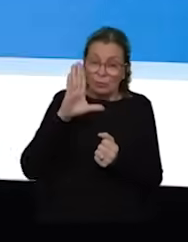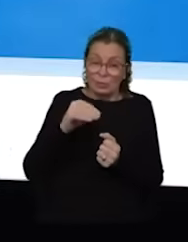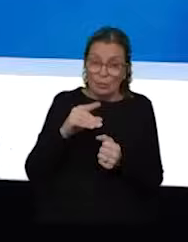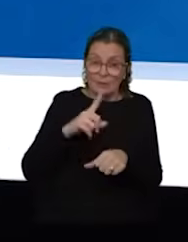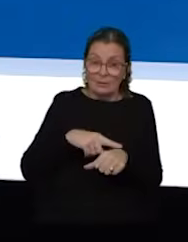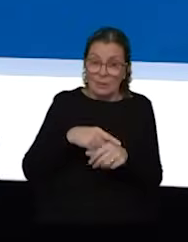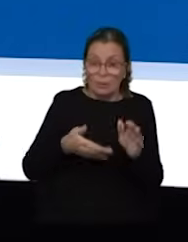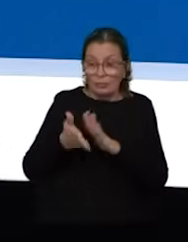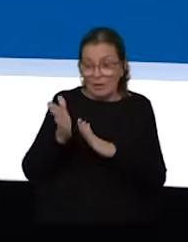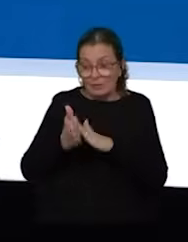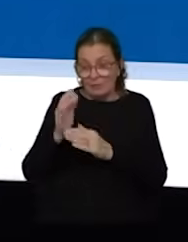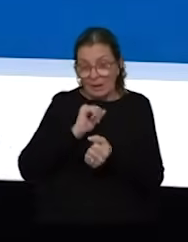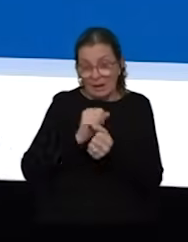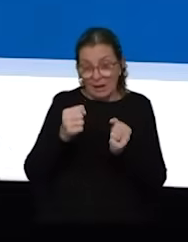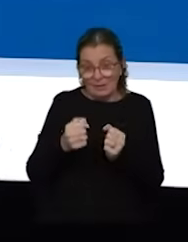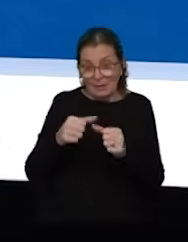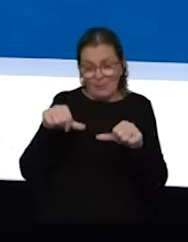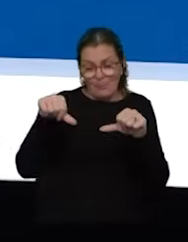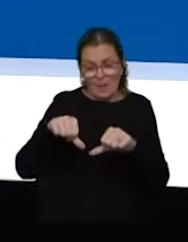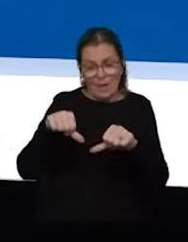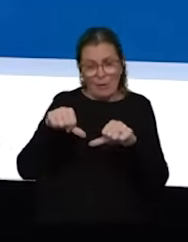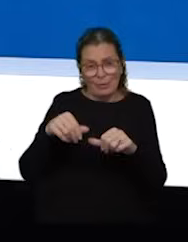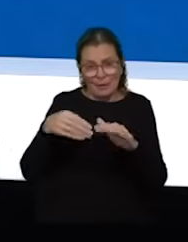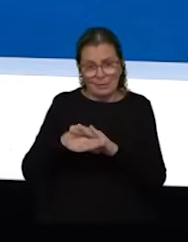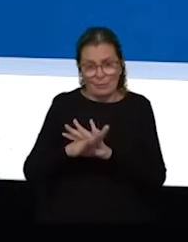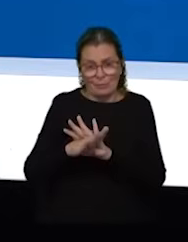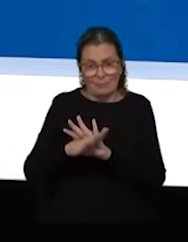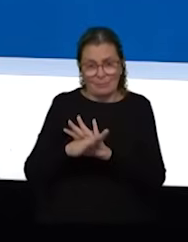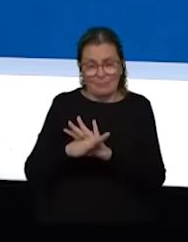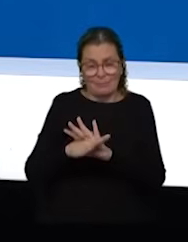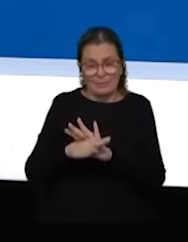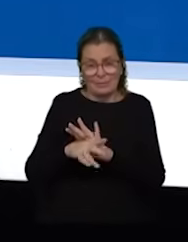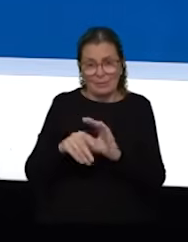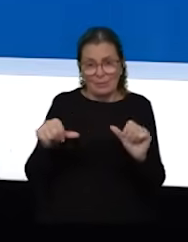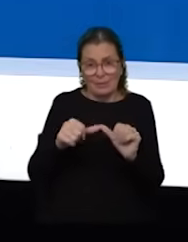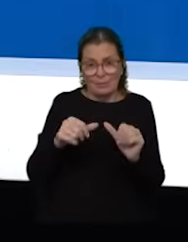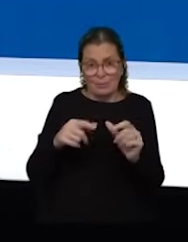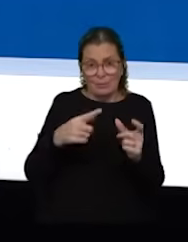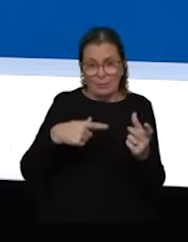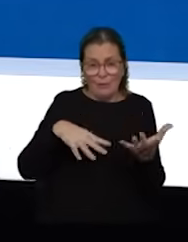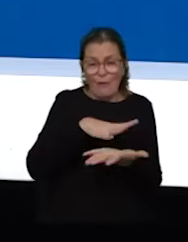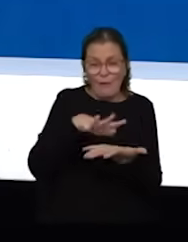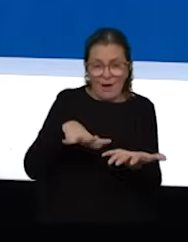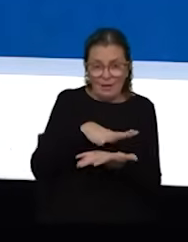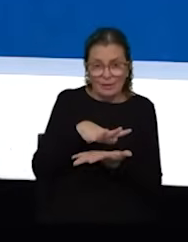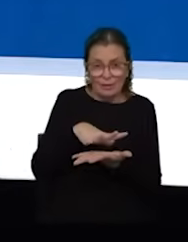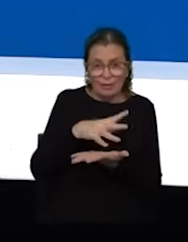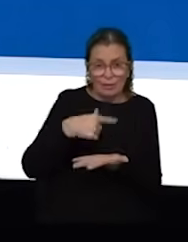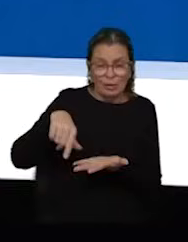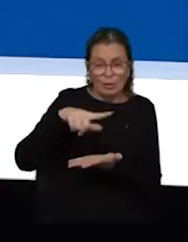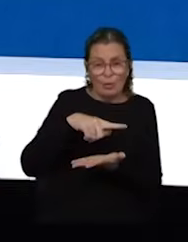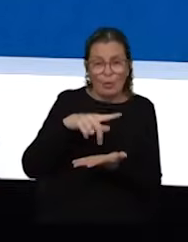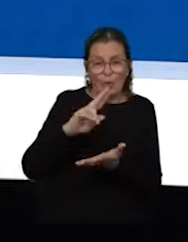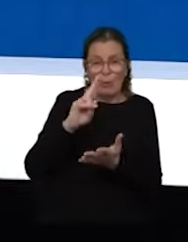tiempo gente de la cárcel en peores condiciones en las que ingresó y nos están generando una dinámica en los barrios en los barrios de todo el